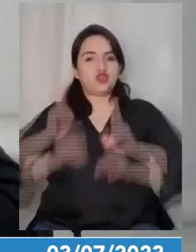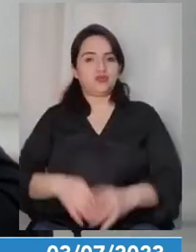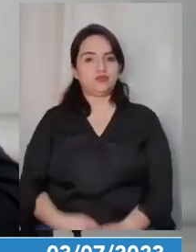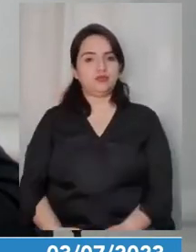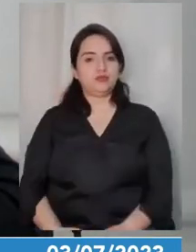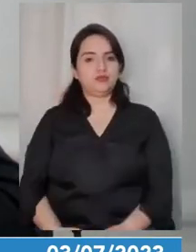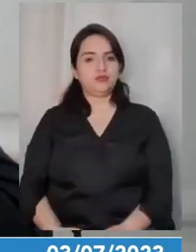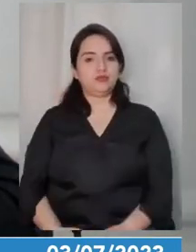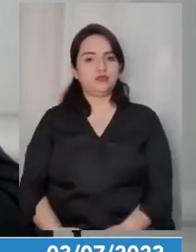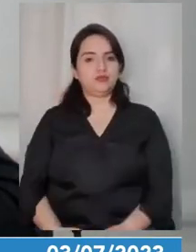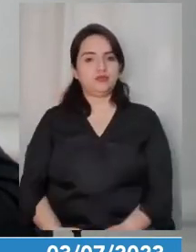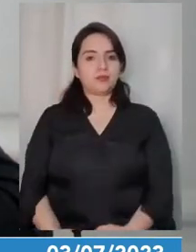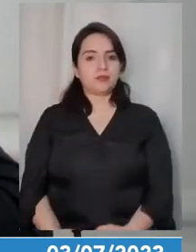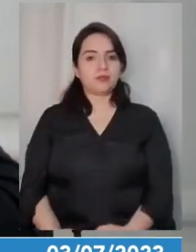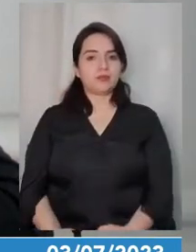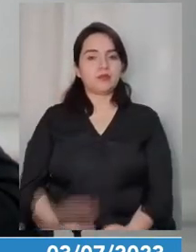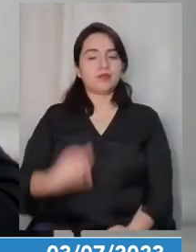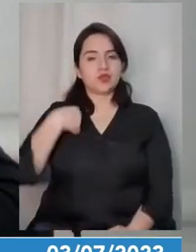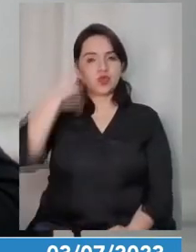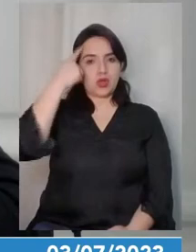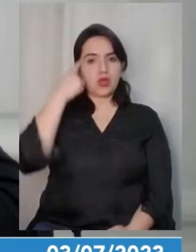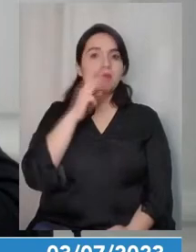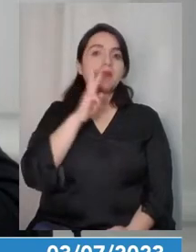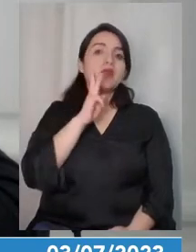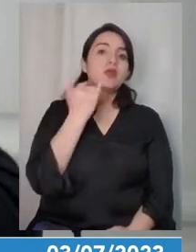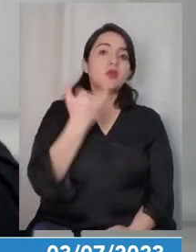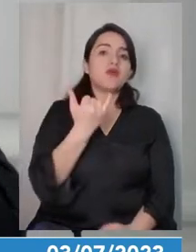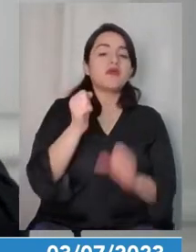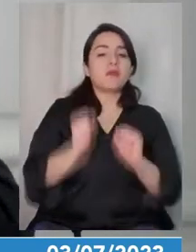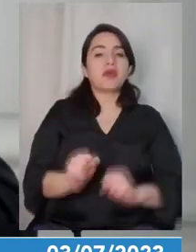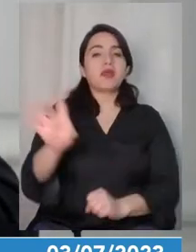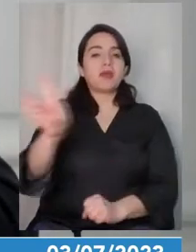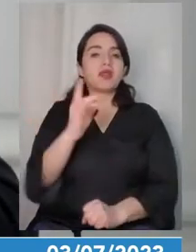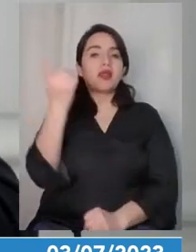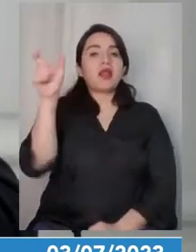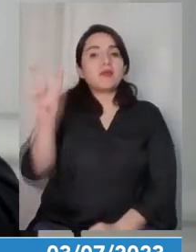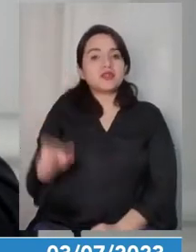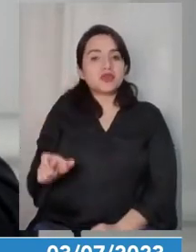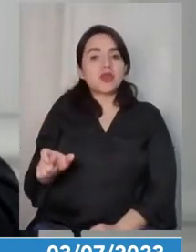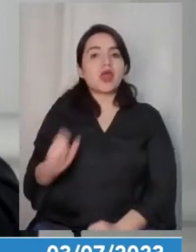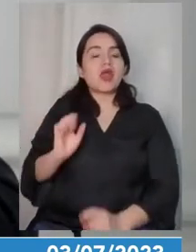Yo creo que el miércoles o jueves puede invitar a alguien que exponga sobre el derecho